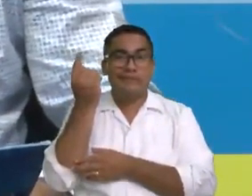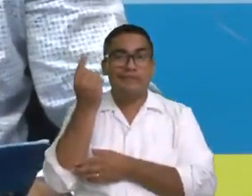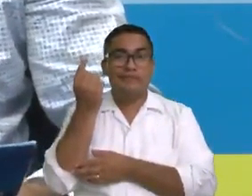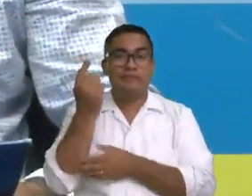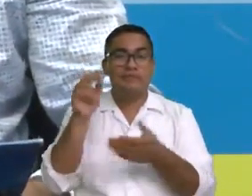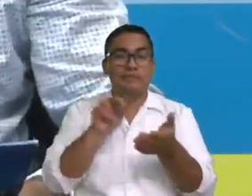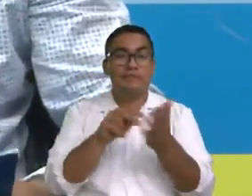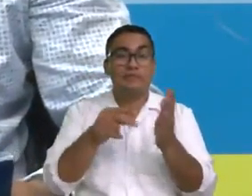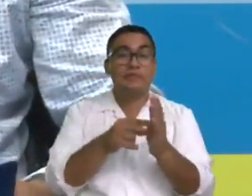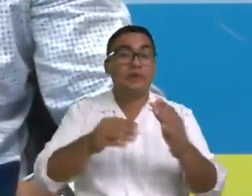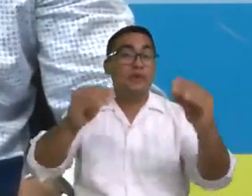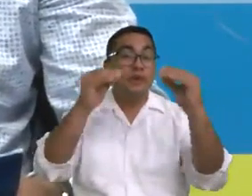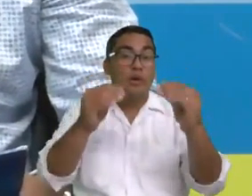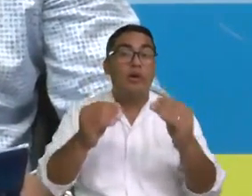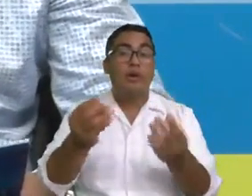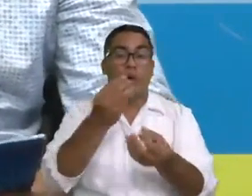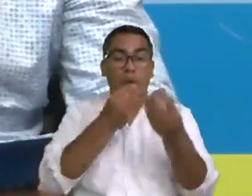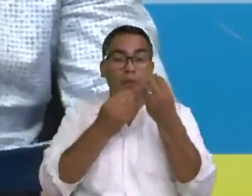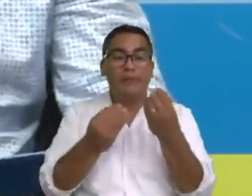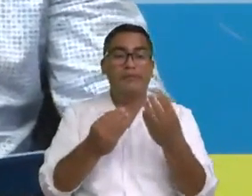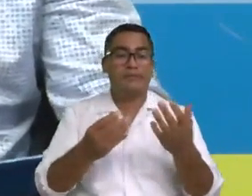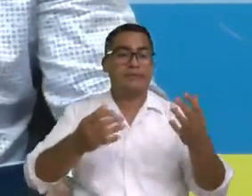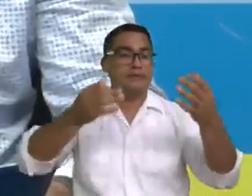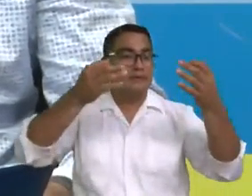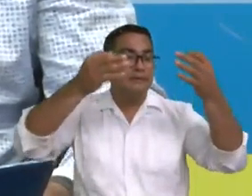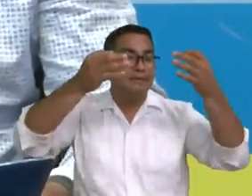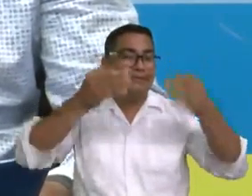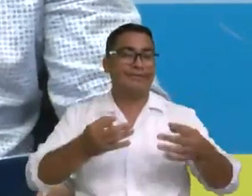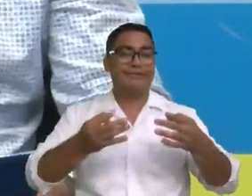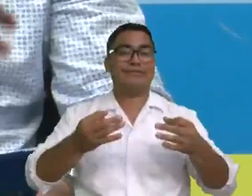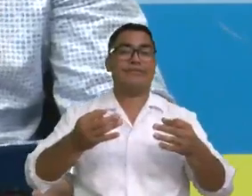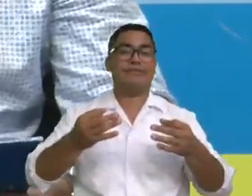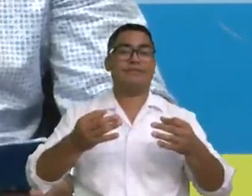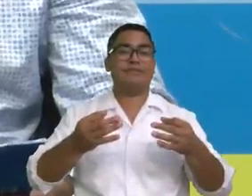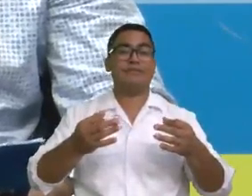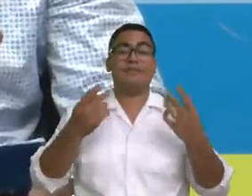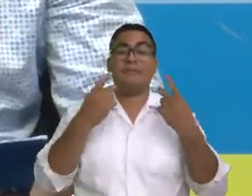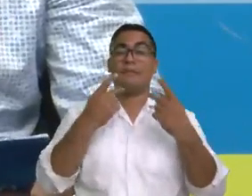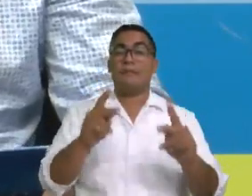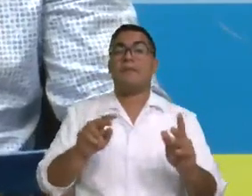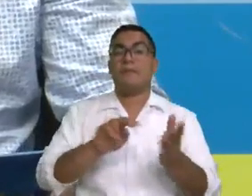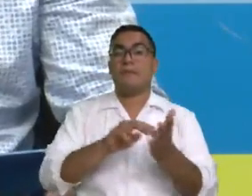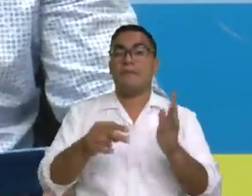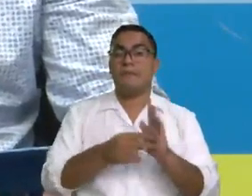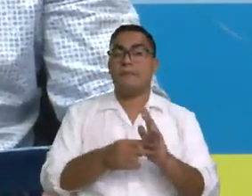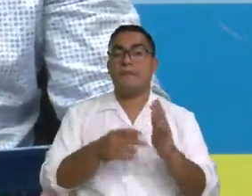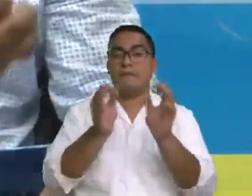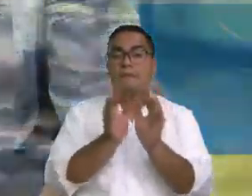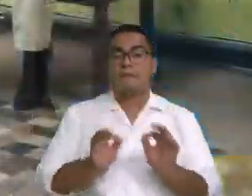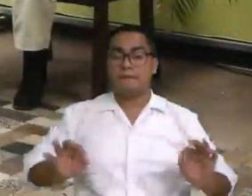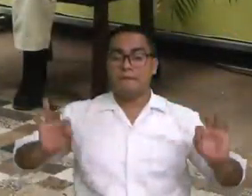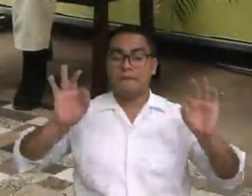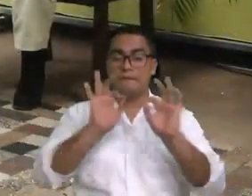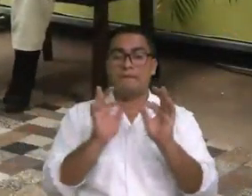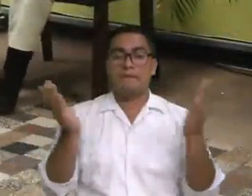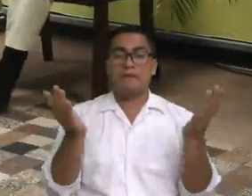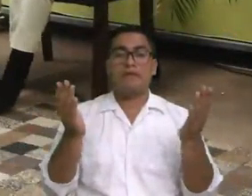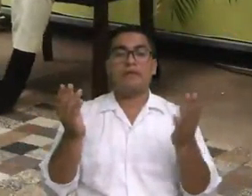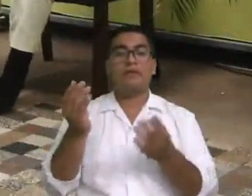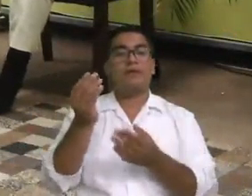Pensemos que educación nutricional es comer bien, alimentarse bien, pero es un concepto más complejo. ¿Qué significa